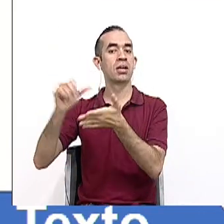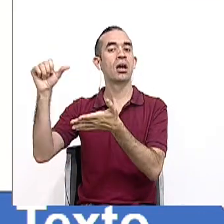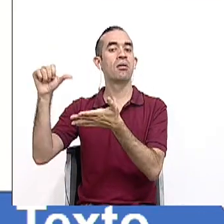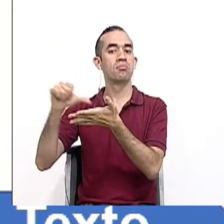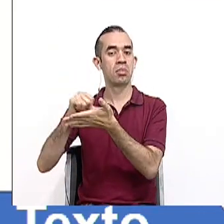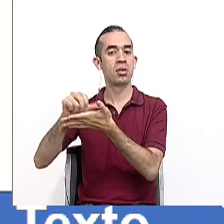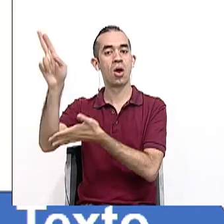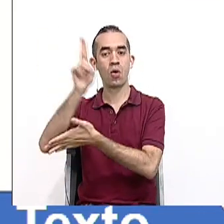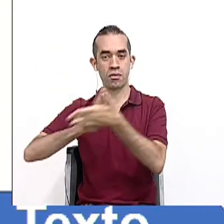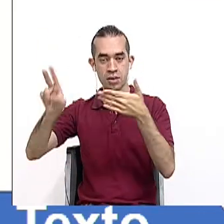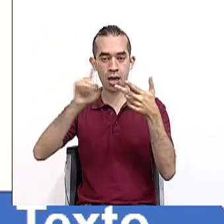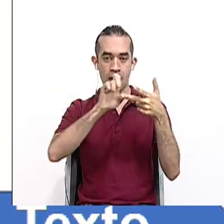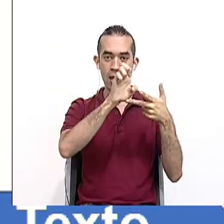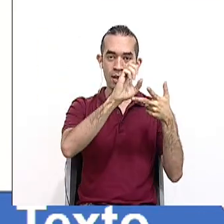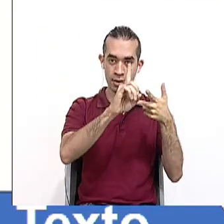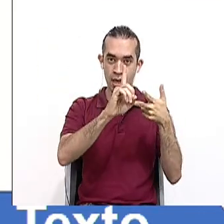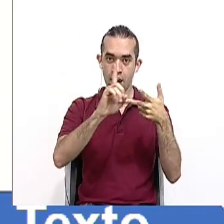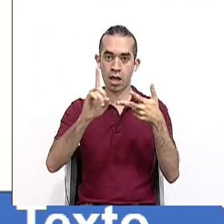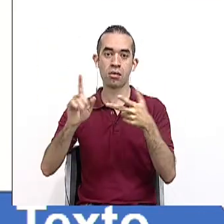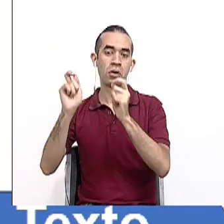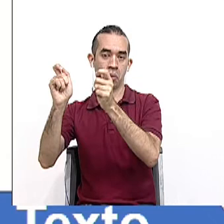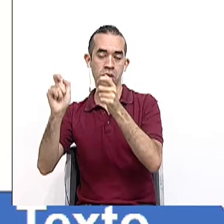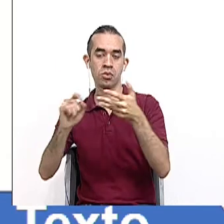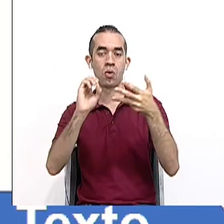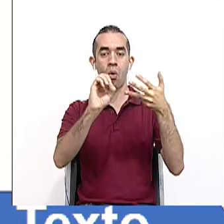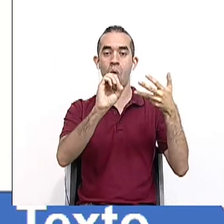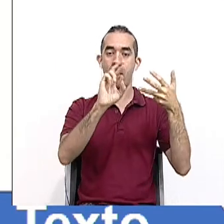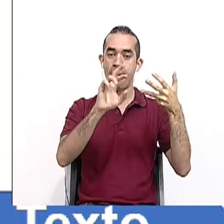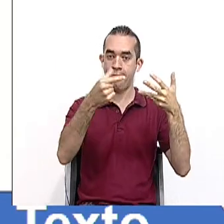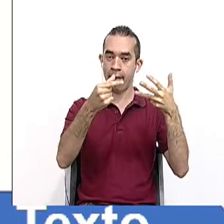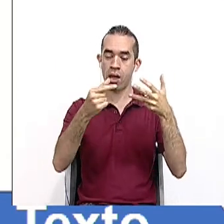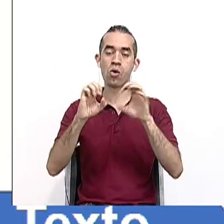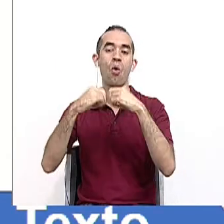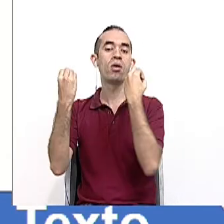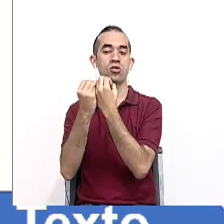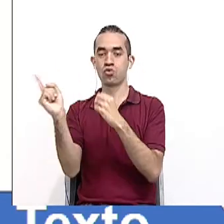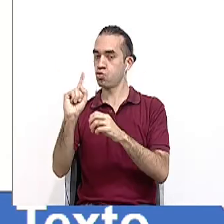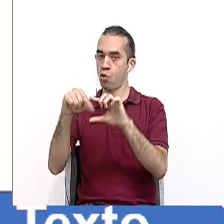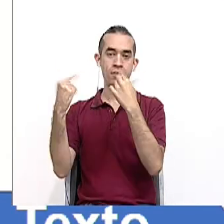ED, educativa, ORG, organización no gubernamental,